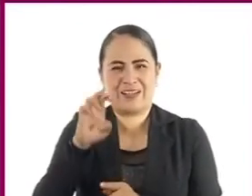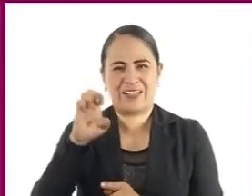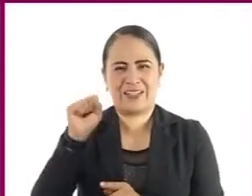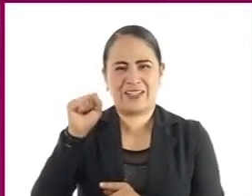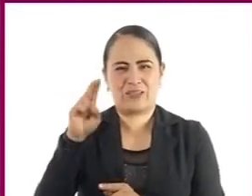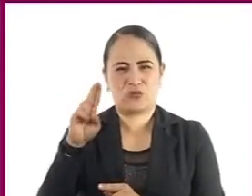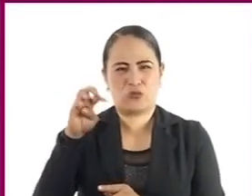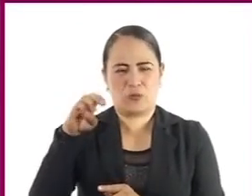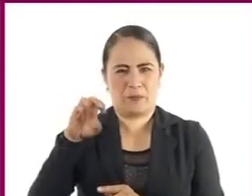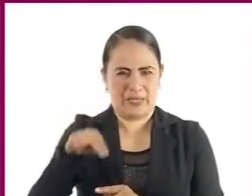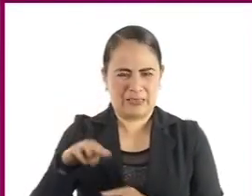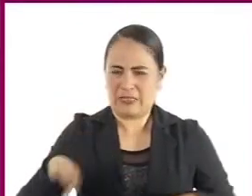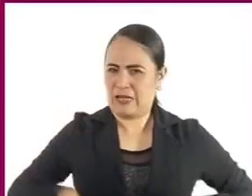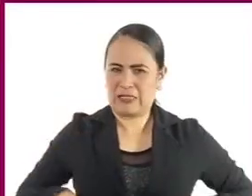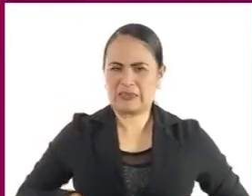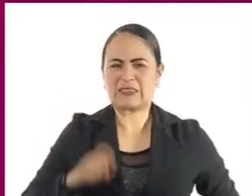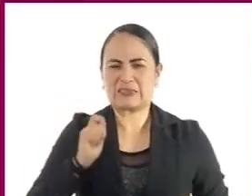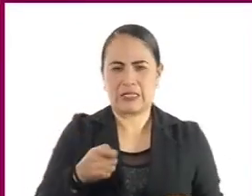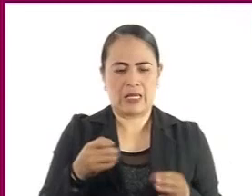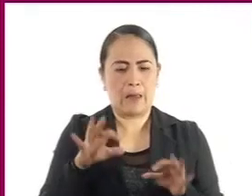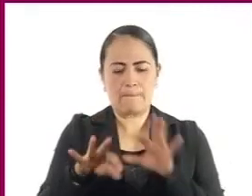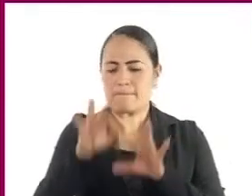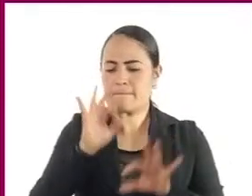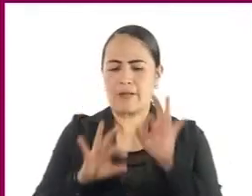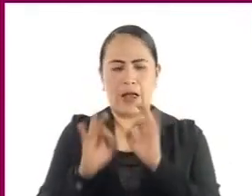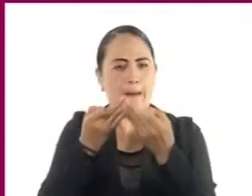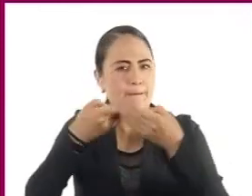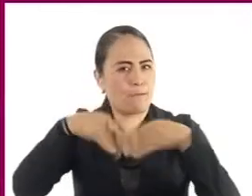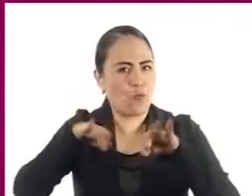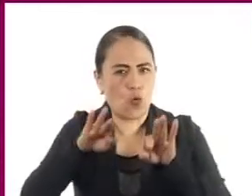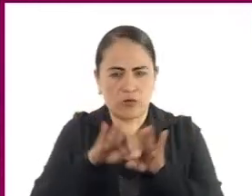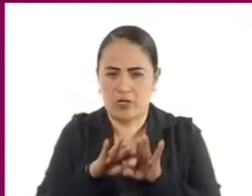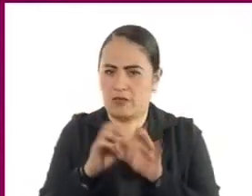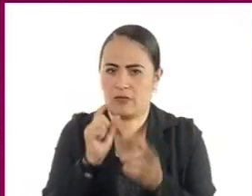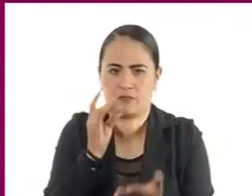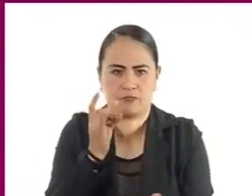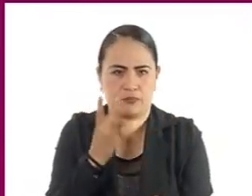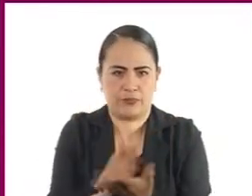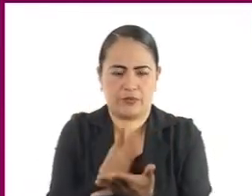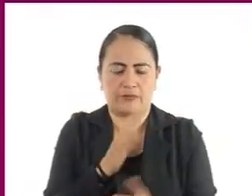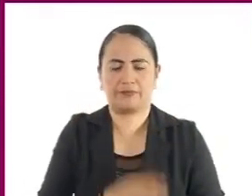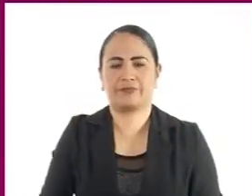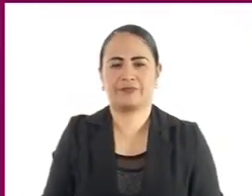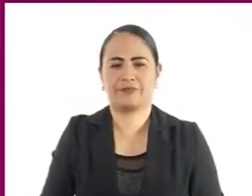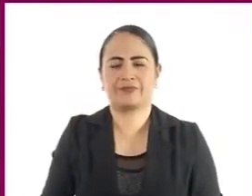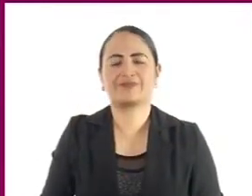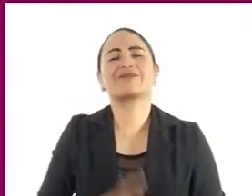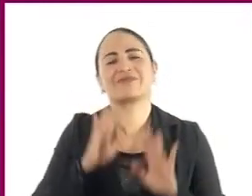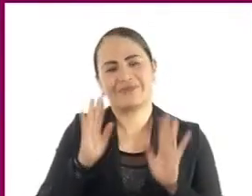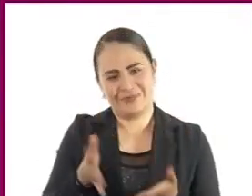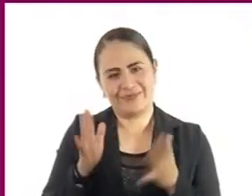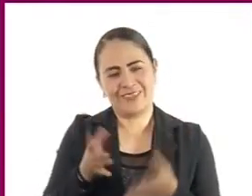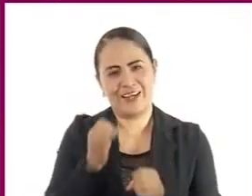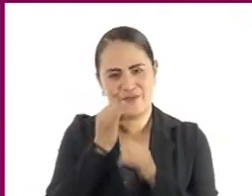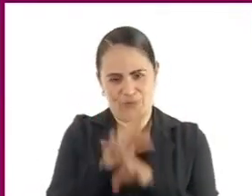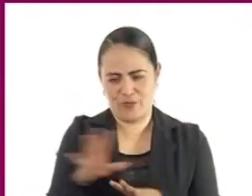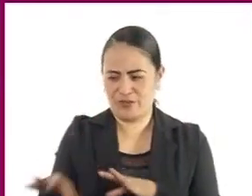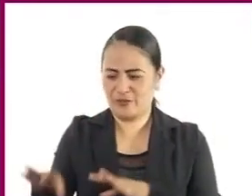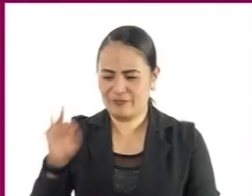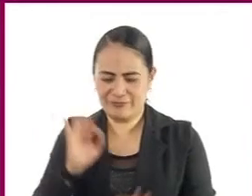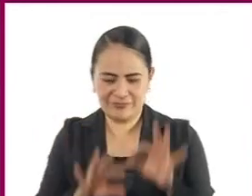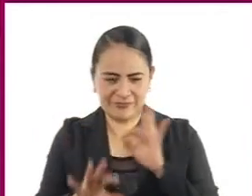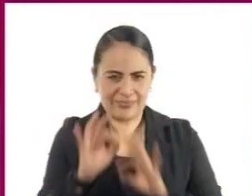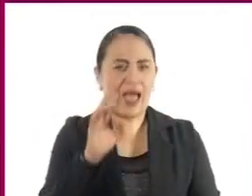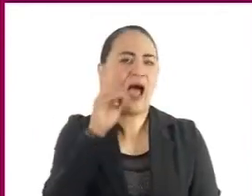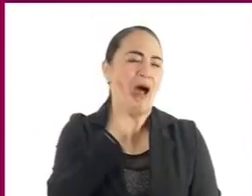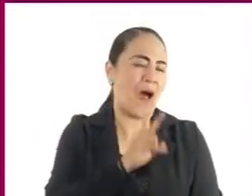de lo esencial. Ahora que hemos descubierto la manera adecuada para seleccionar información, los invito a enfrentar el